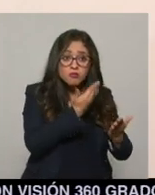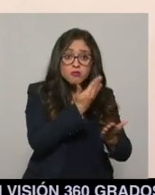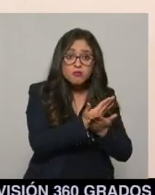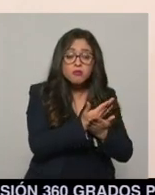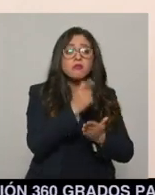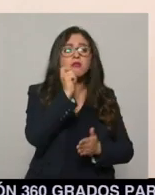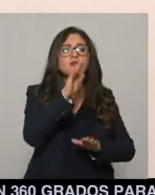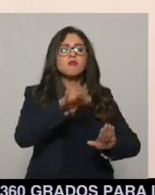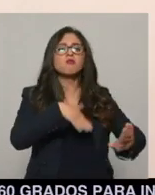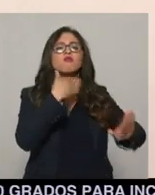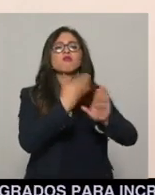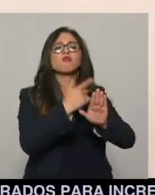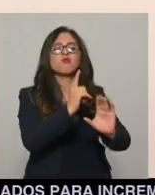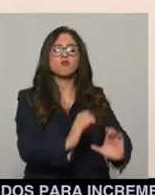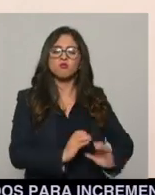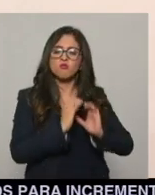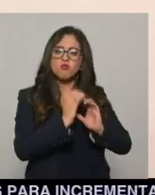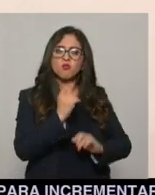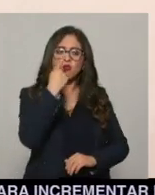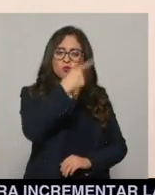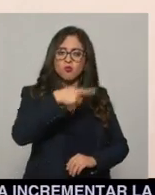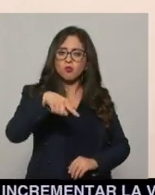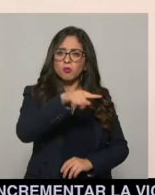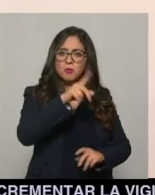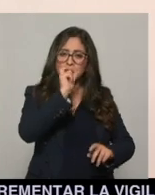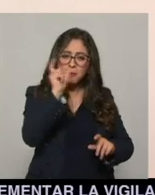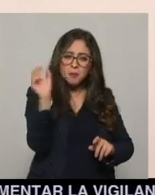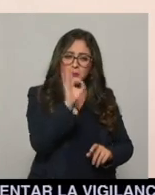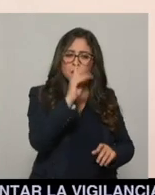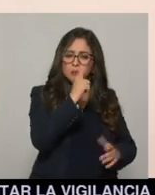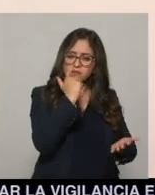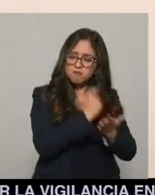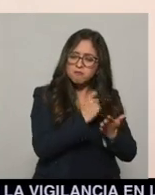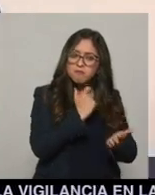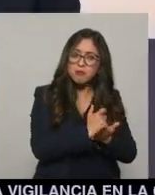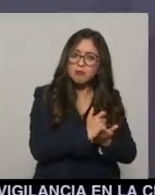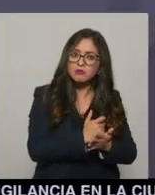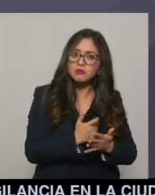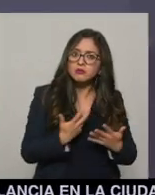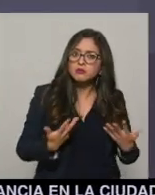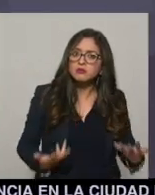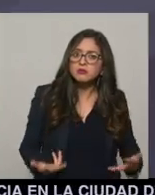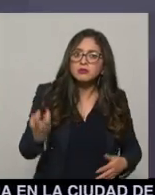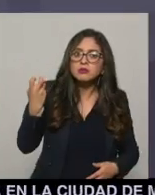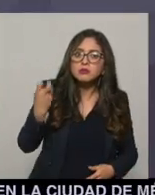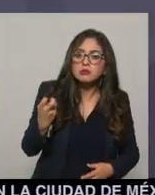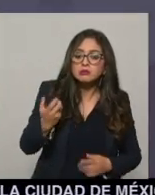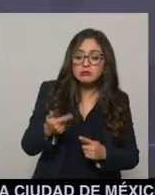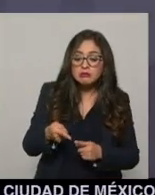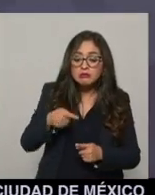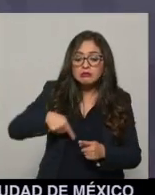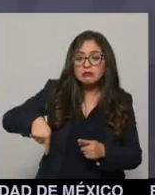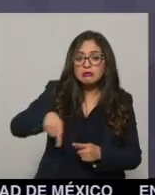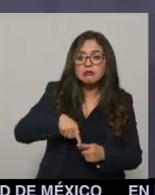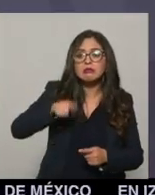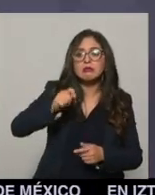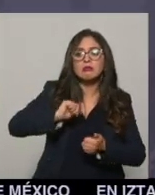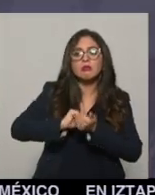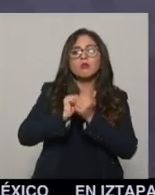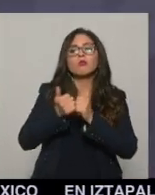hasta recibió un atentado en su contra, ¿no? De ese tamaño es lo que hay atrás en